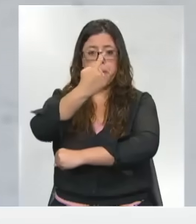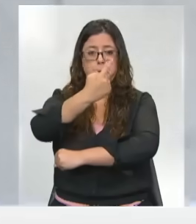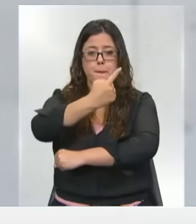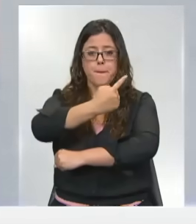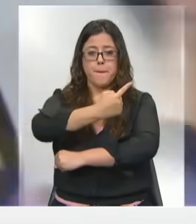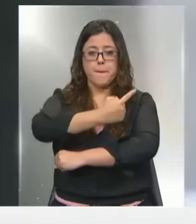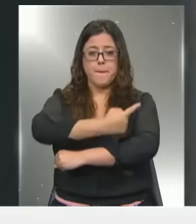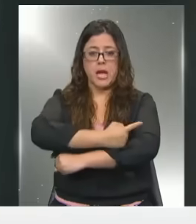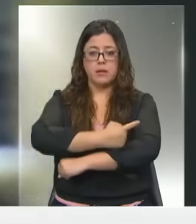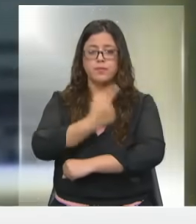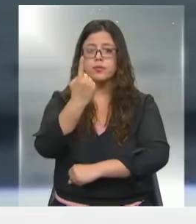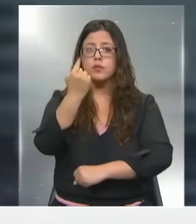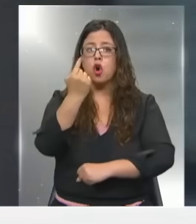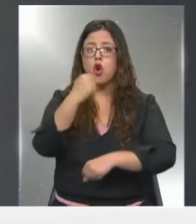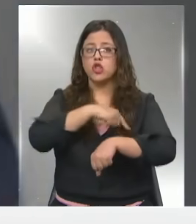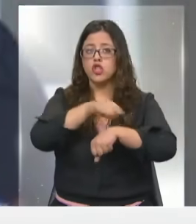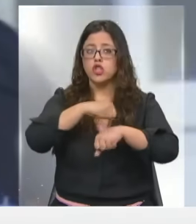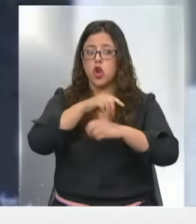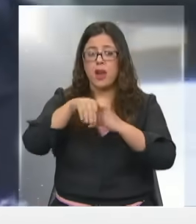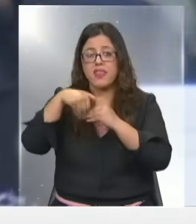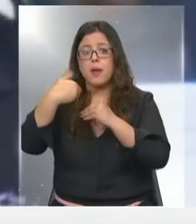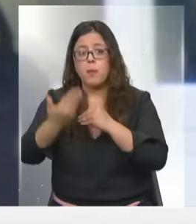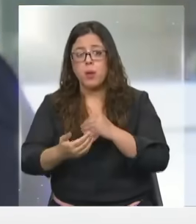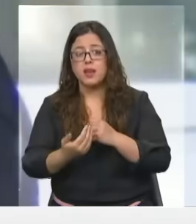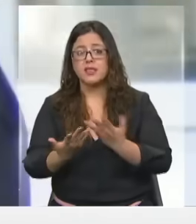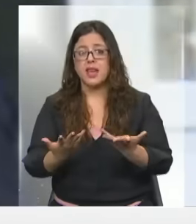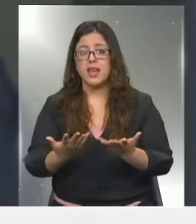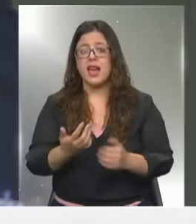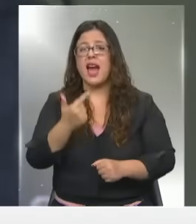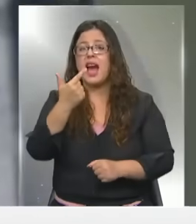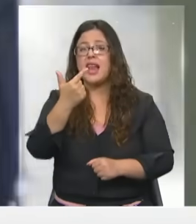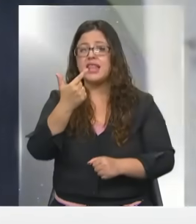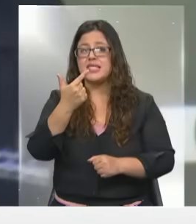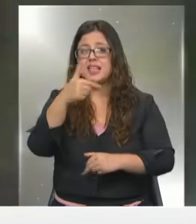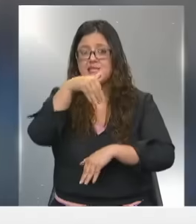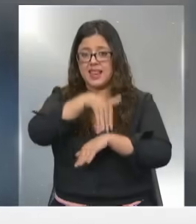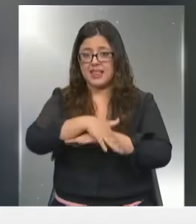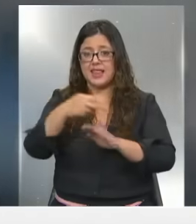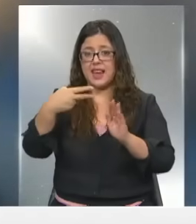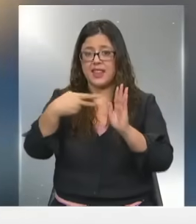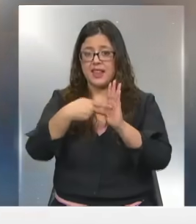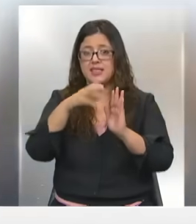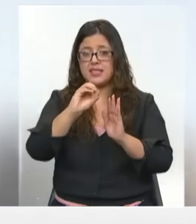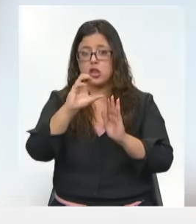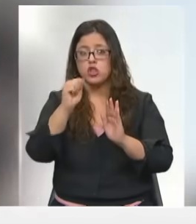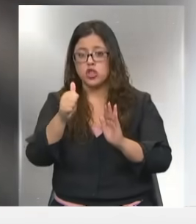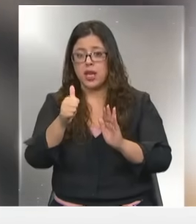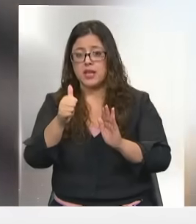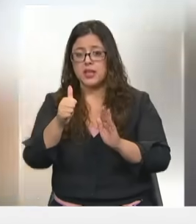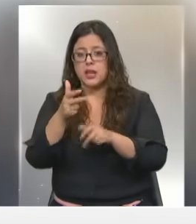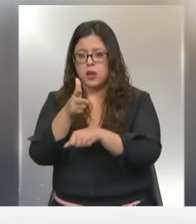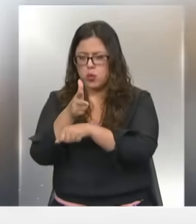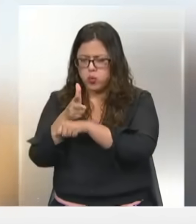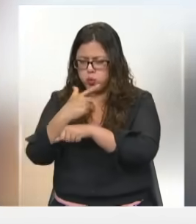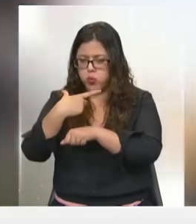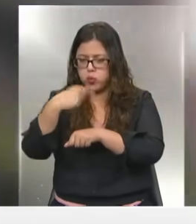más de 11 horas después, a las 19:06, lo grabamos abandonando el